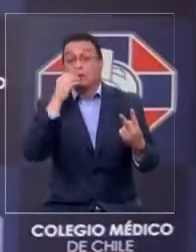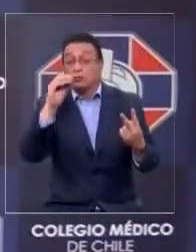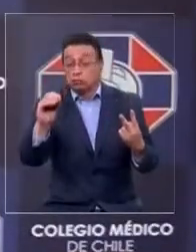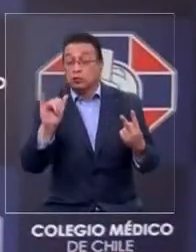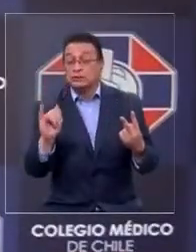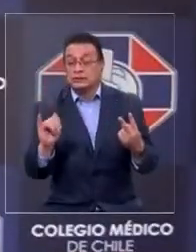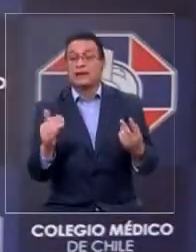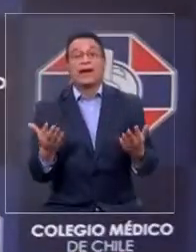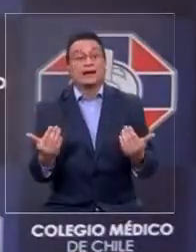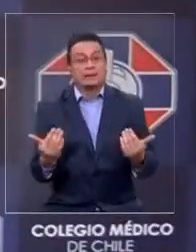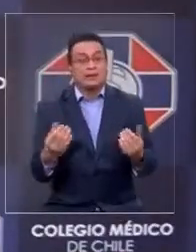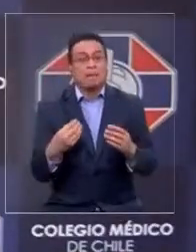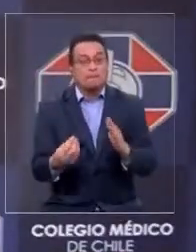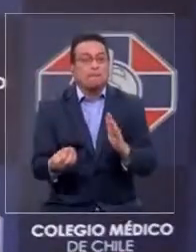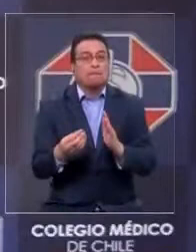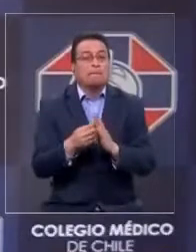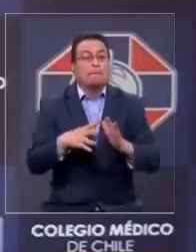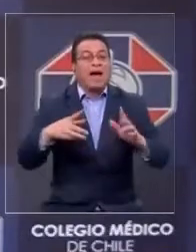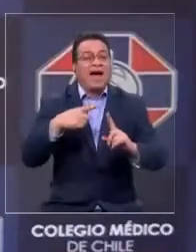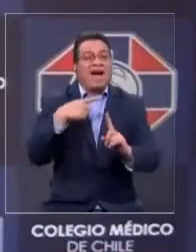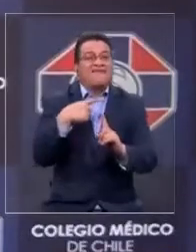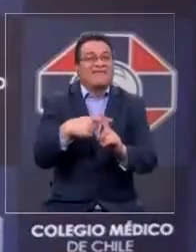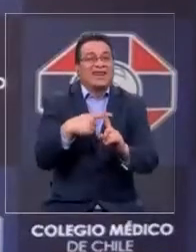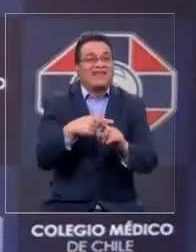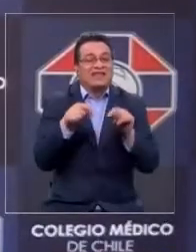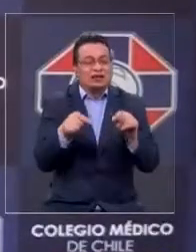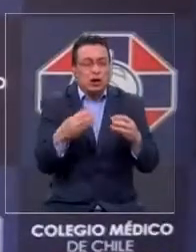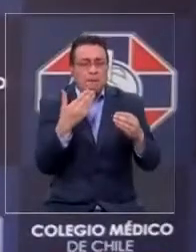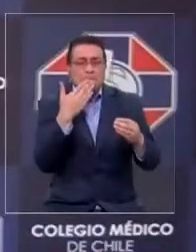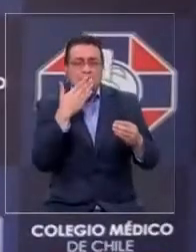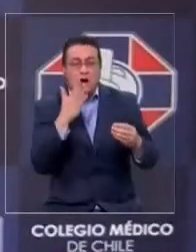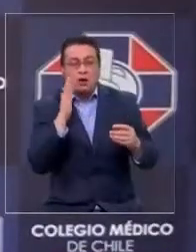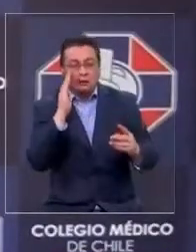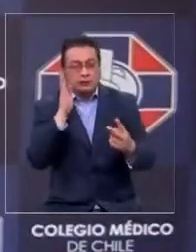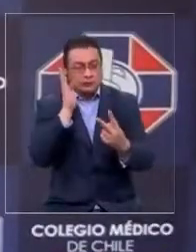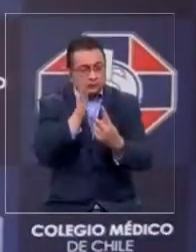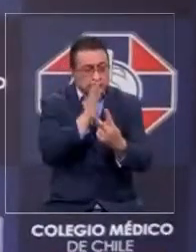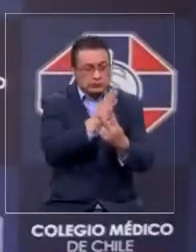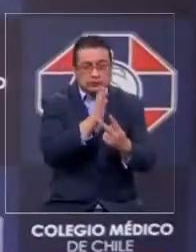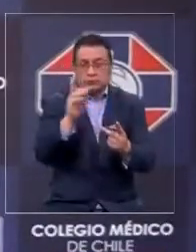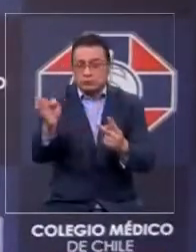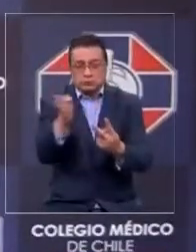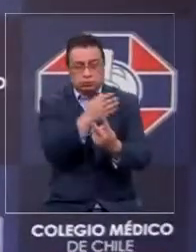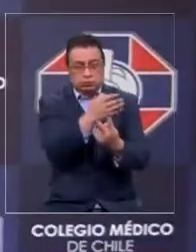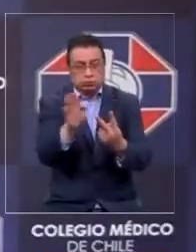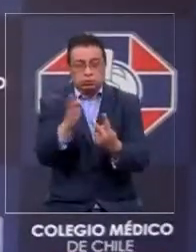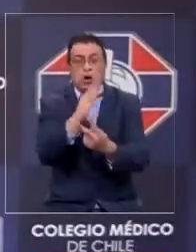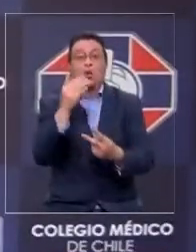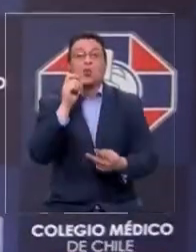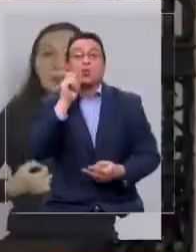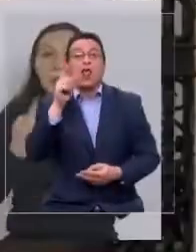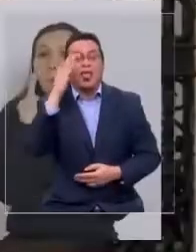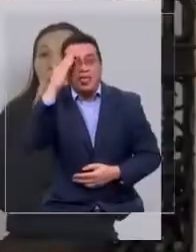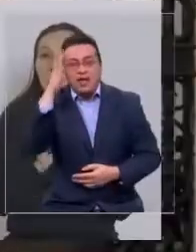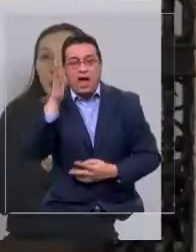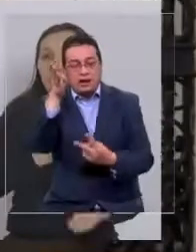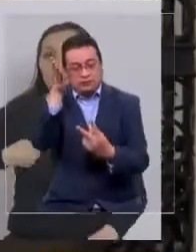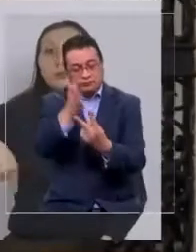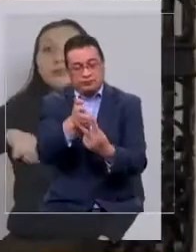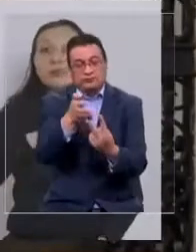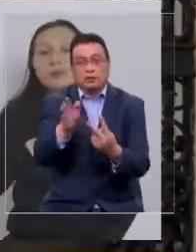la necesidad de maximizar el beneficio de esta medida, direccionalizando a los votantes a qué día acudir.